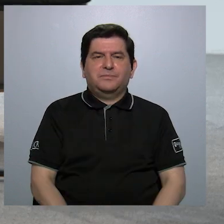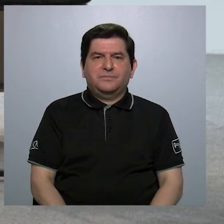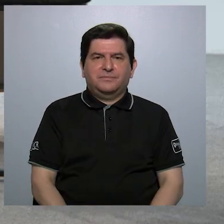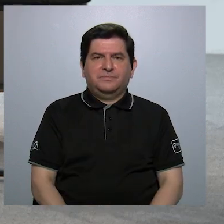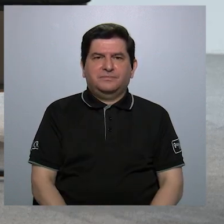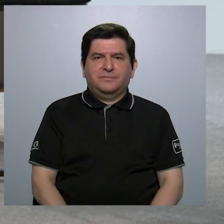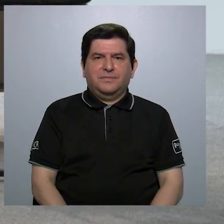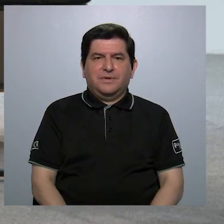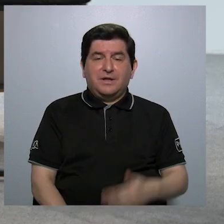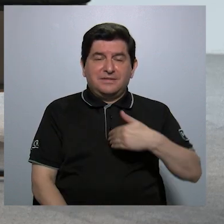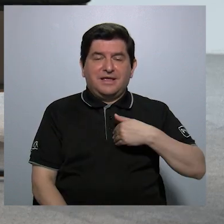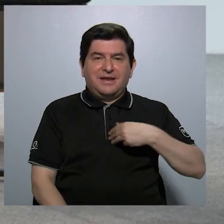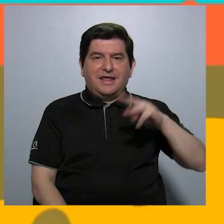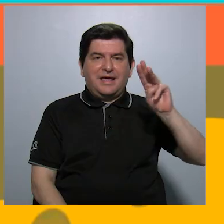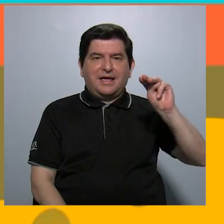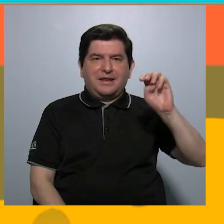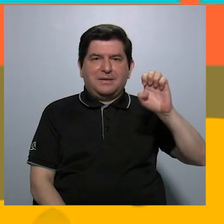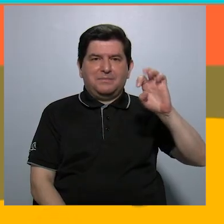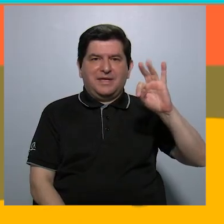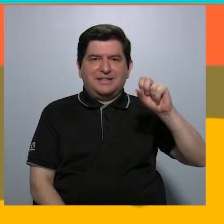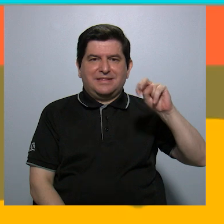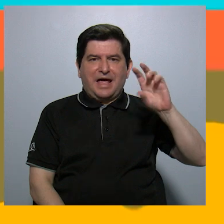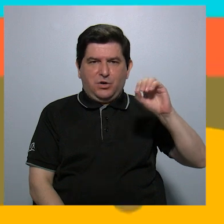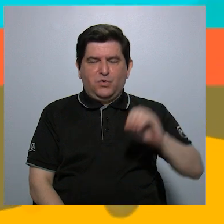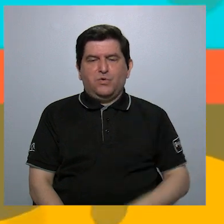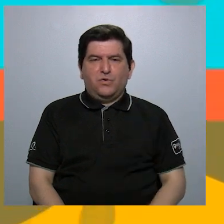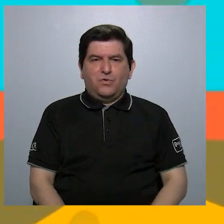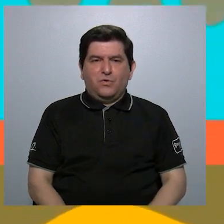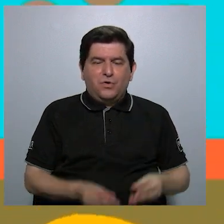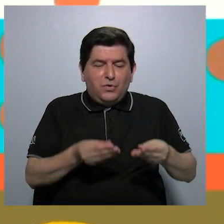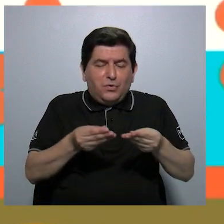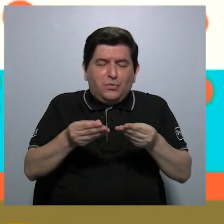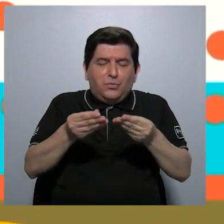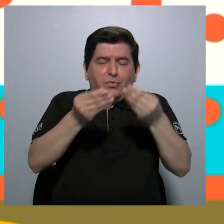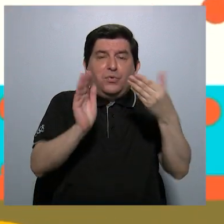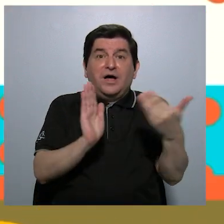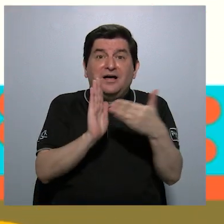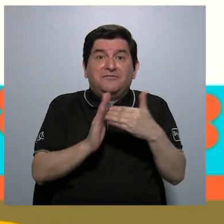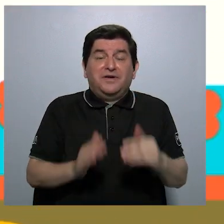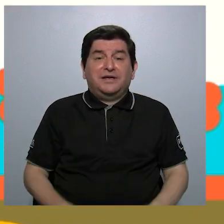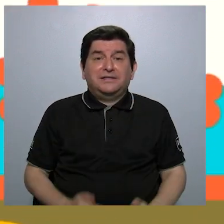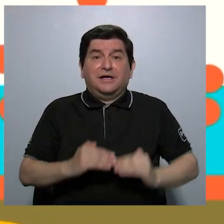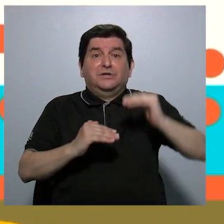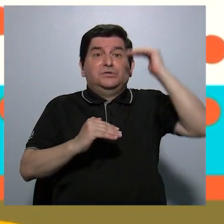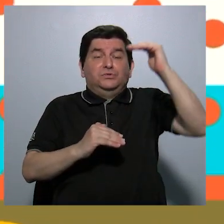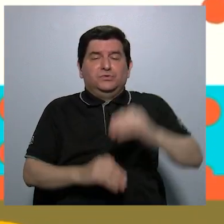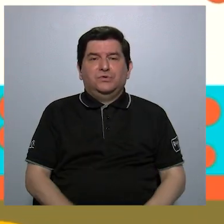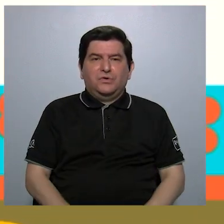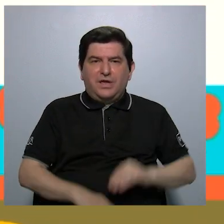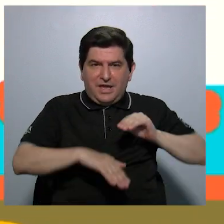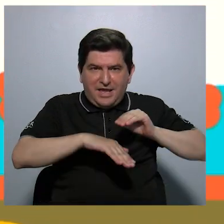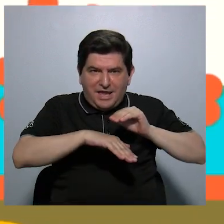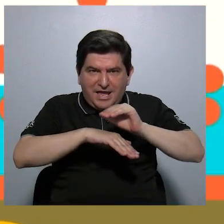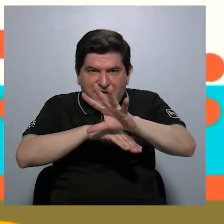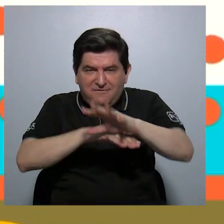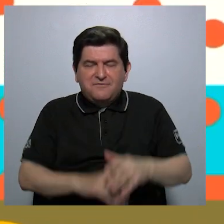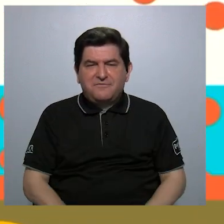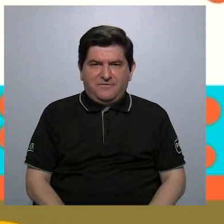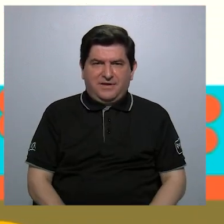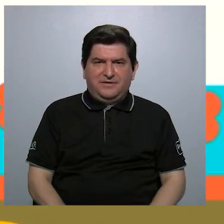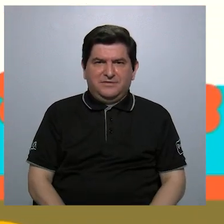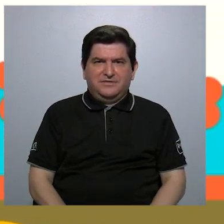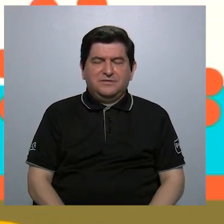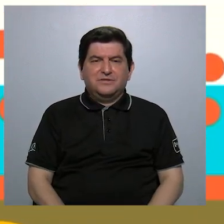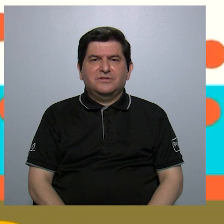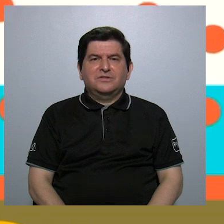tenemos emisión de metano, que es un gas que afecta todavía más en el efecto de